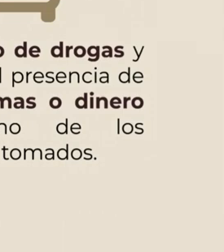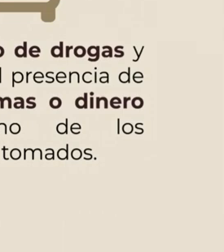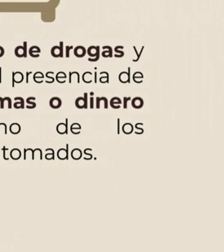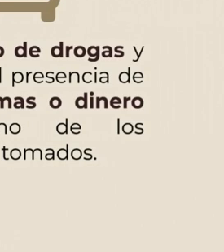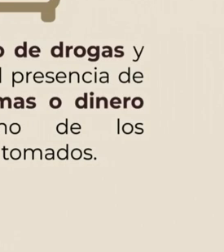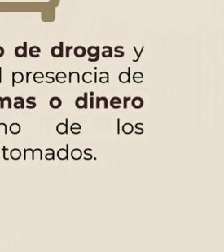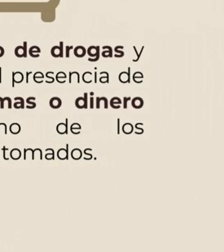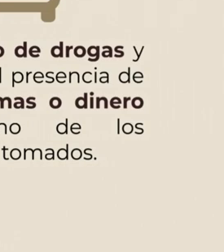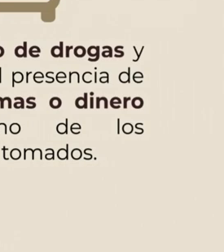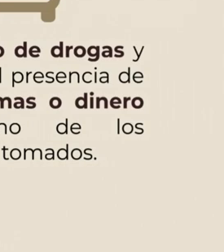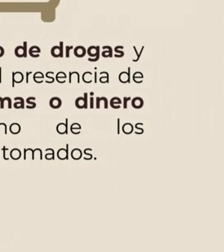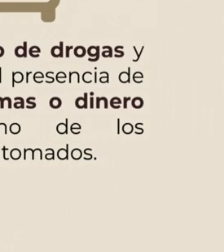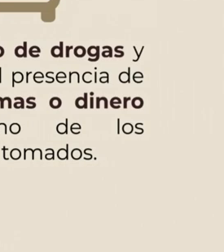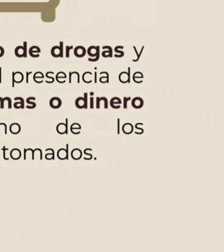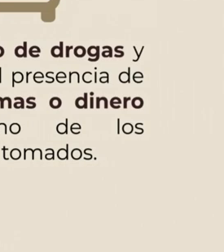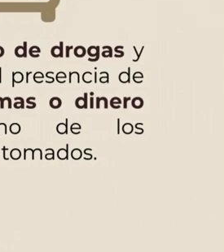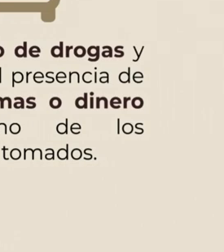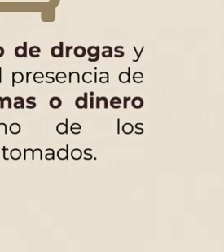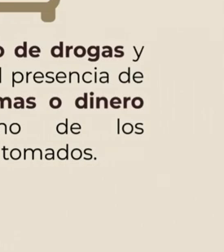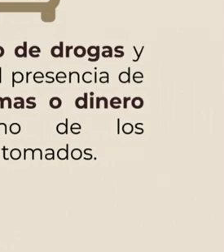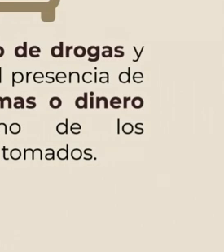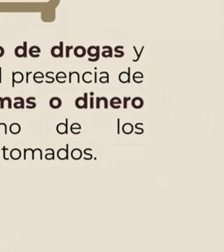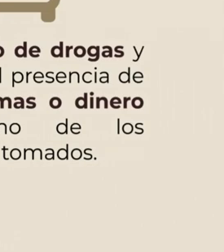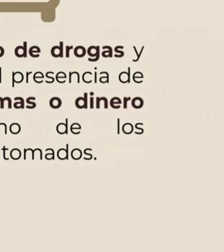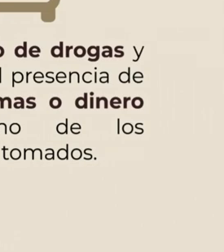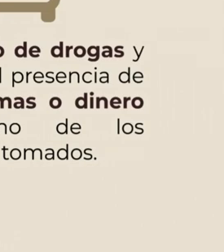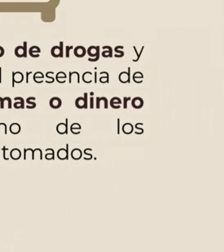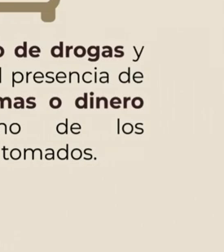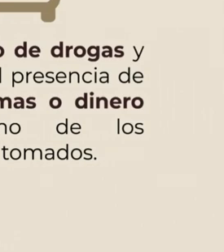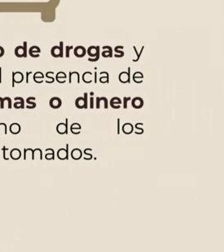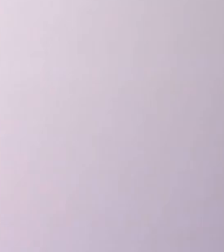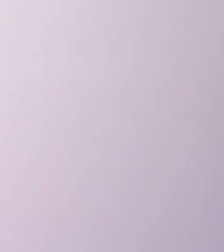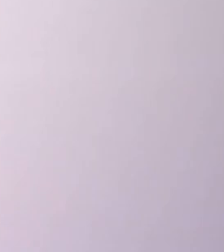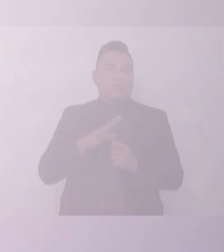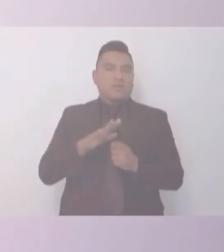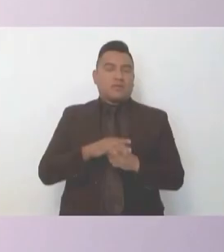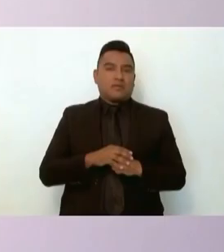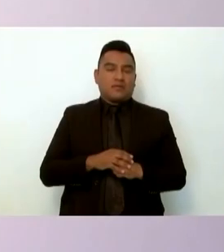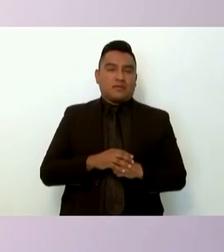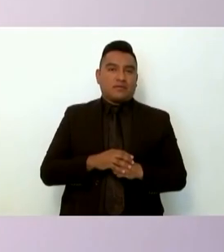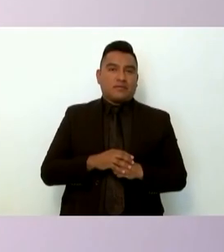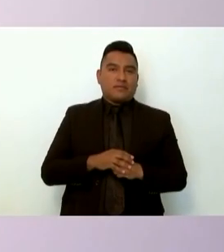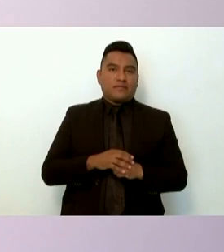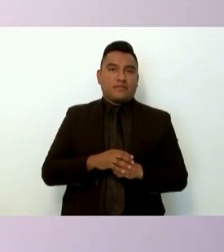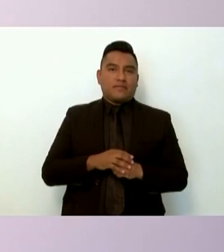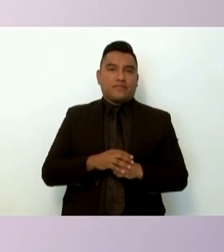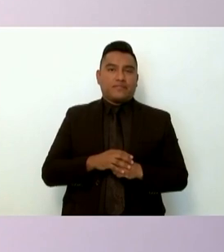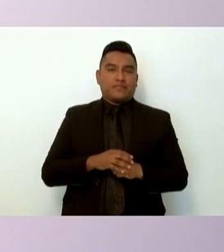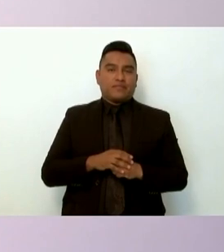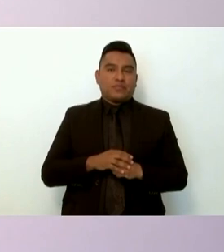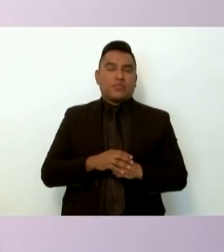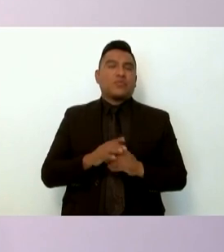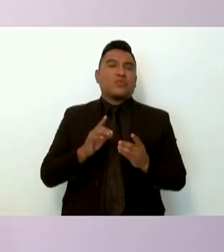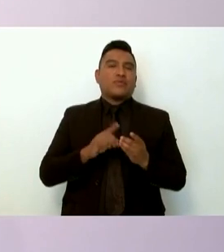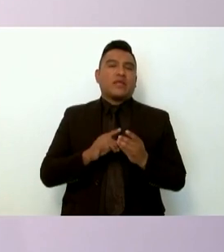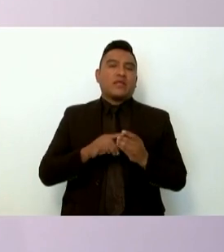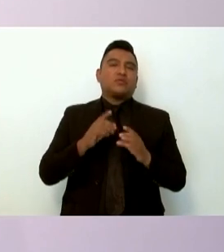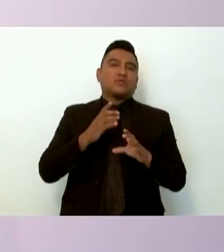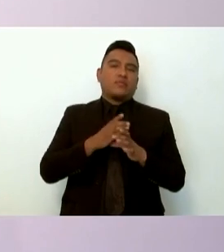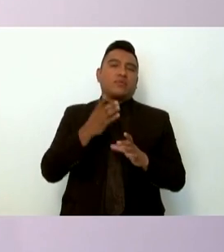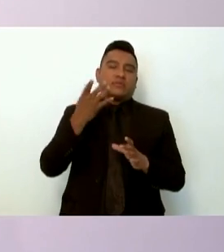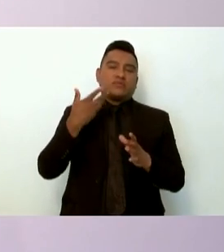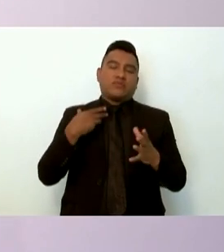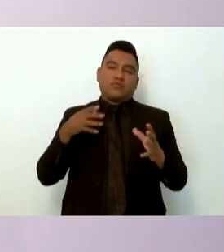y la posible presencia de drogas armas y dinero en algunos de los autobusos que fueron tomados